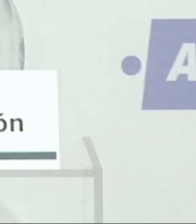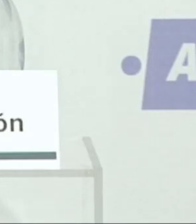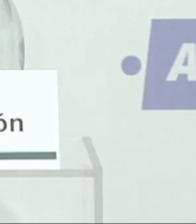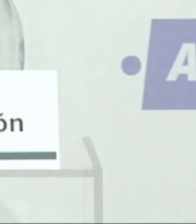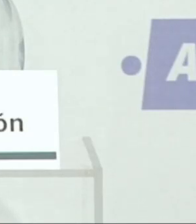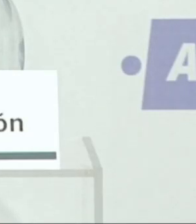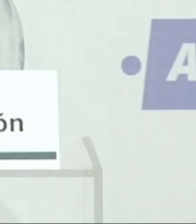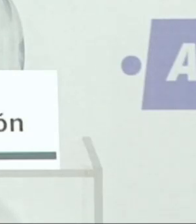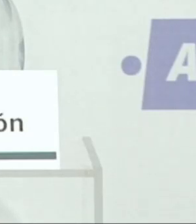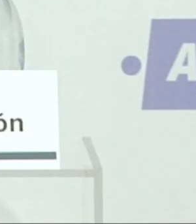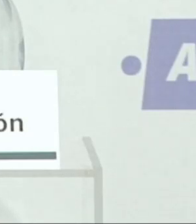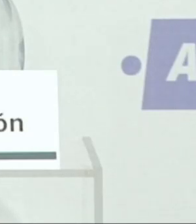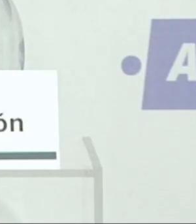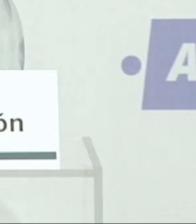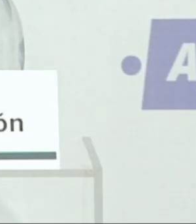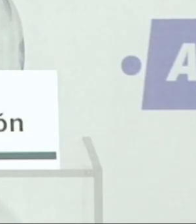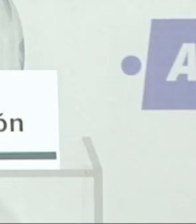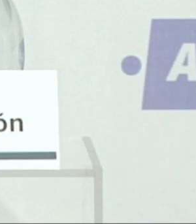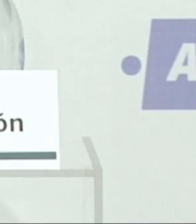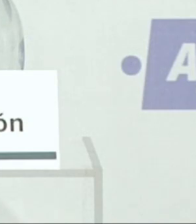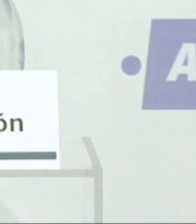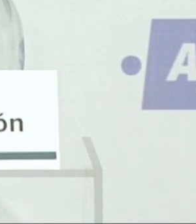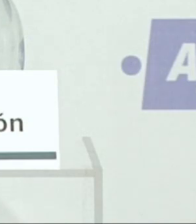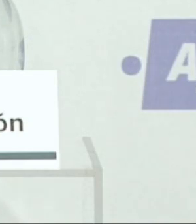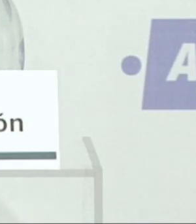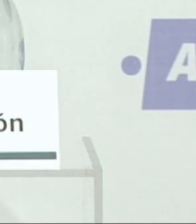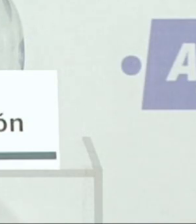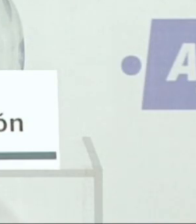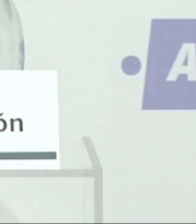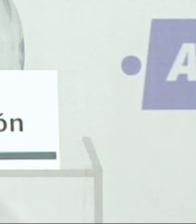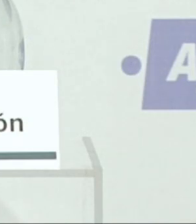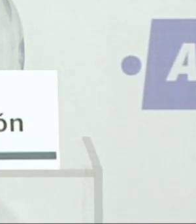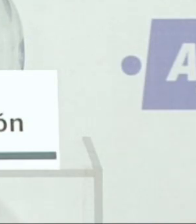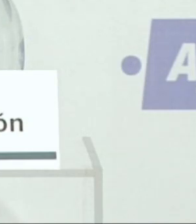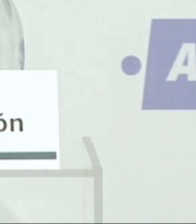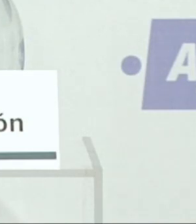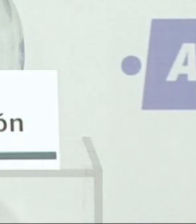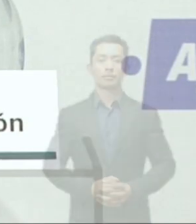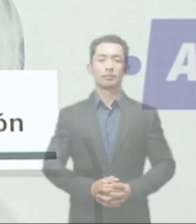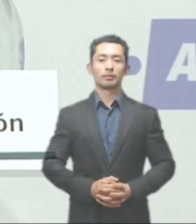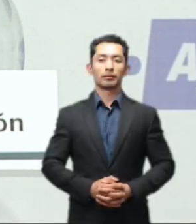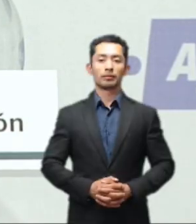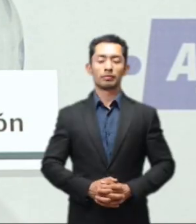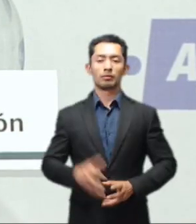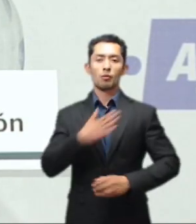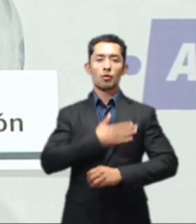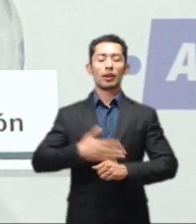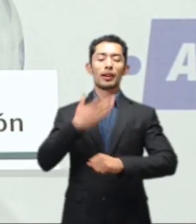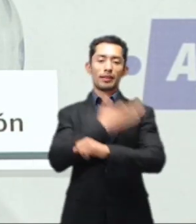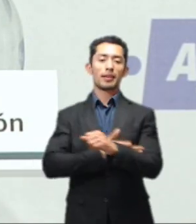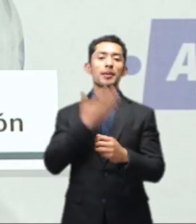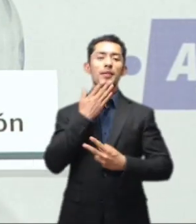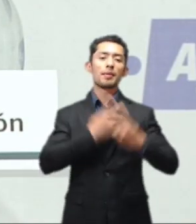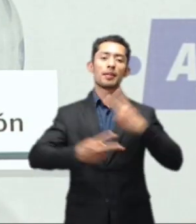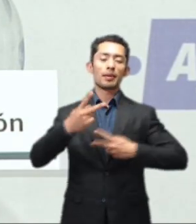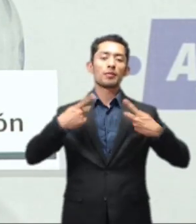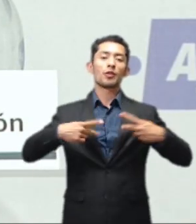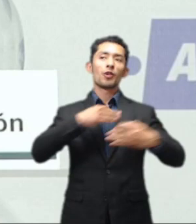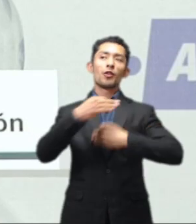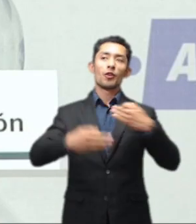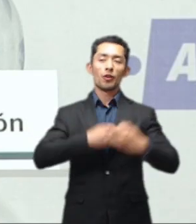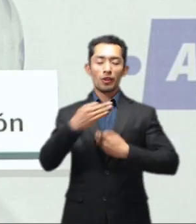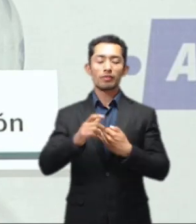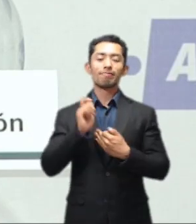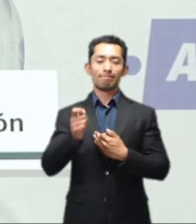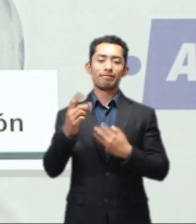Muy buenas tardes mi nombre es Paola carrillo a nombre del instituto estatal electoral de Hidalgo les doy la bienvenida a toda la ciudadanía que